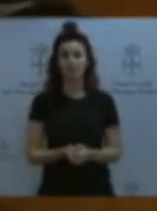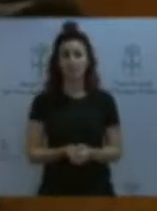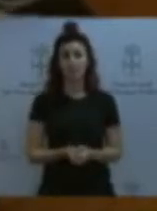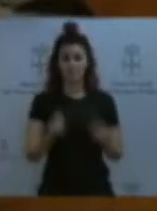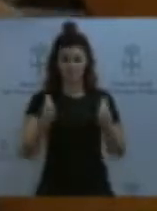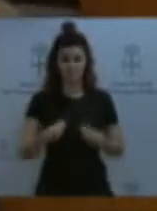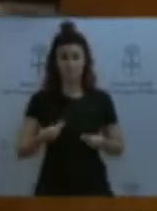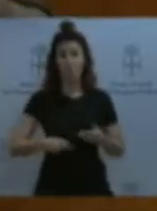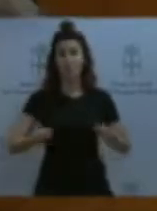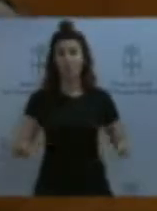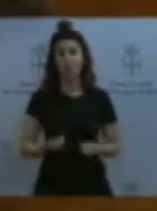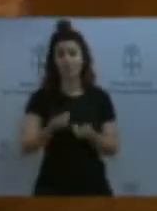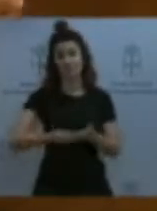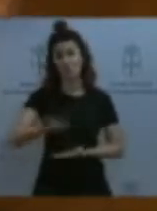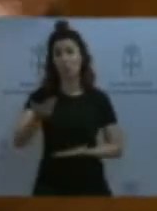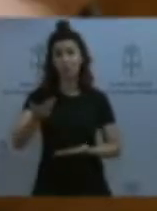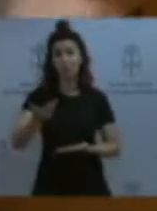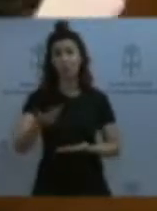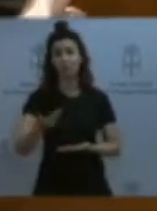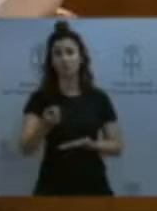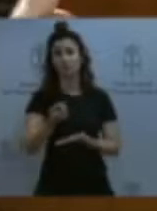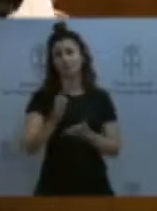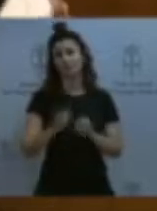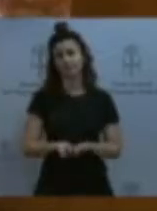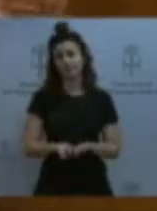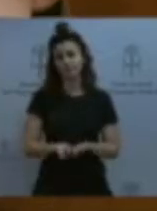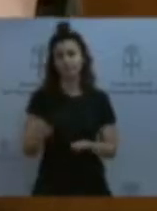civil que tiene usted, que cree que yo tengo la obligación